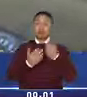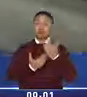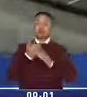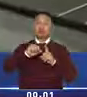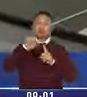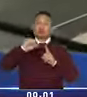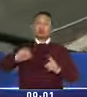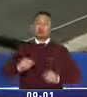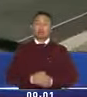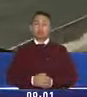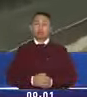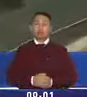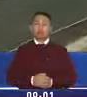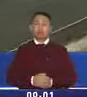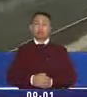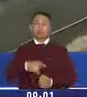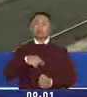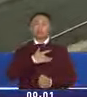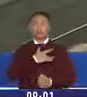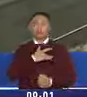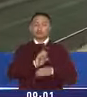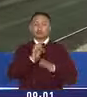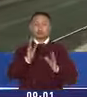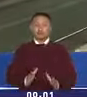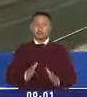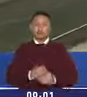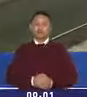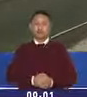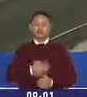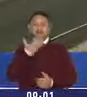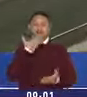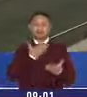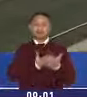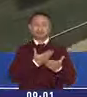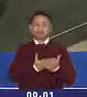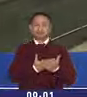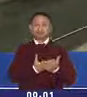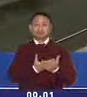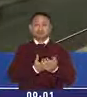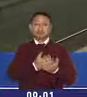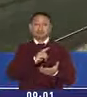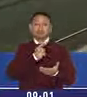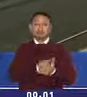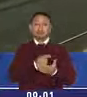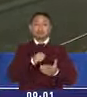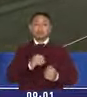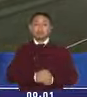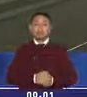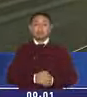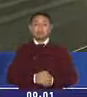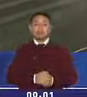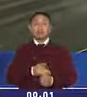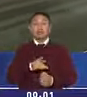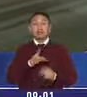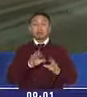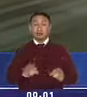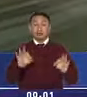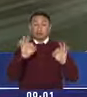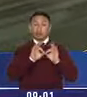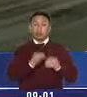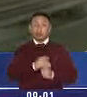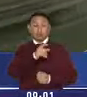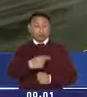sistema y ser orgullosamente ecuatoriano. Muchísimas gracias, así es, contribuir vale sobre todo decir, al desarrollo. Vale decir, es